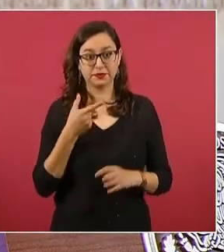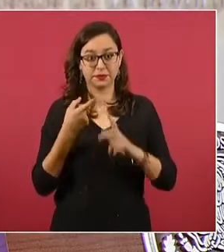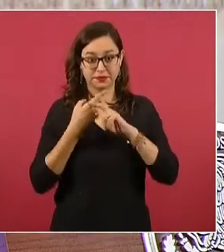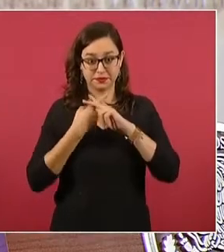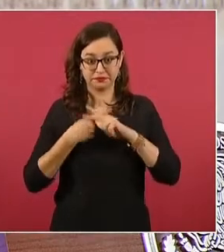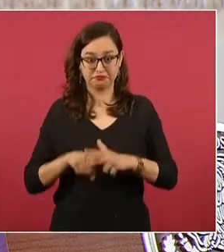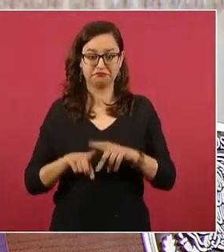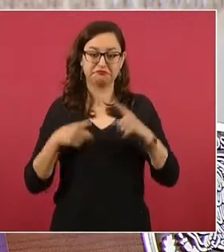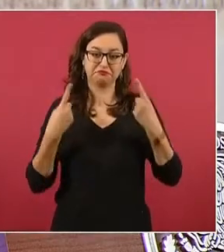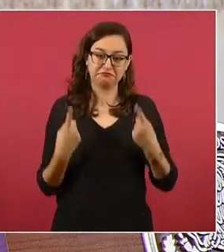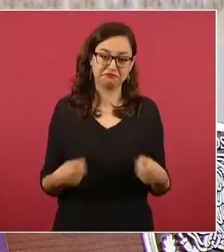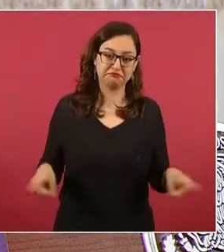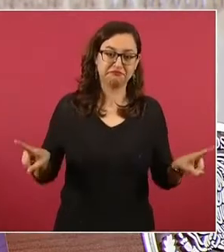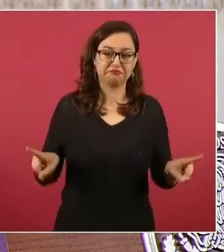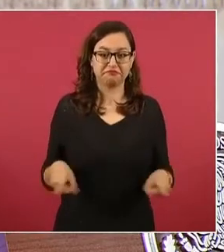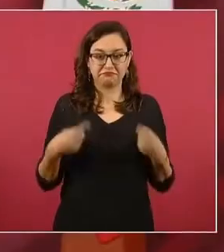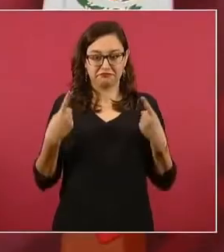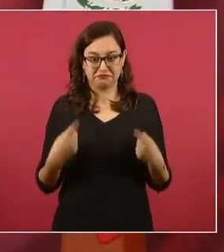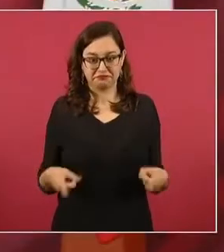empieza la música.